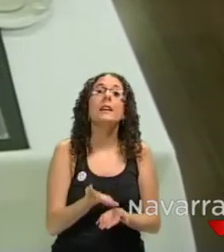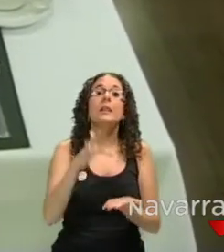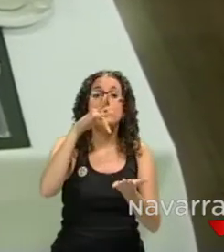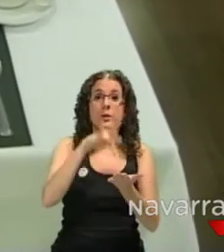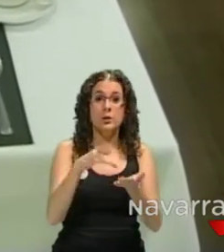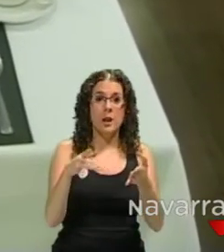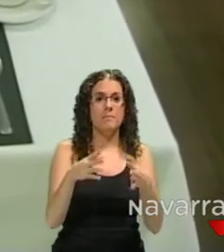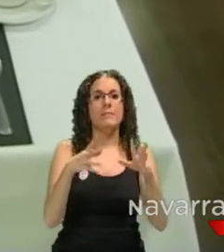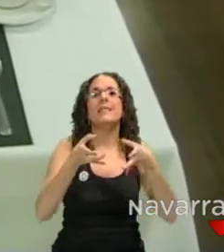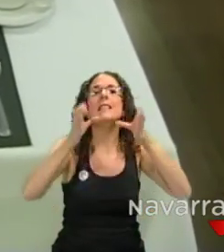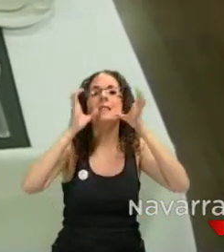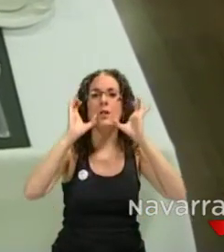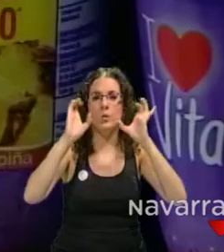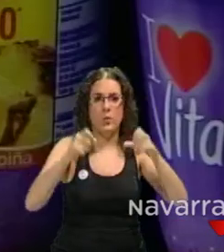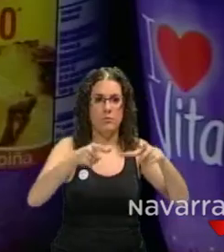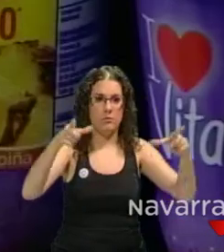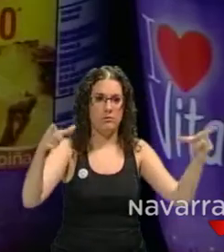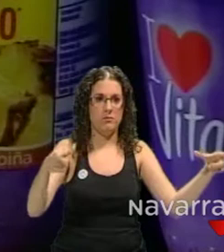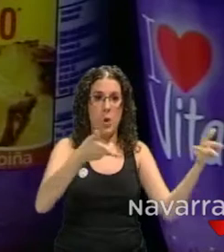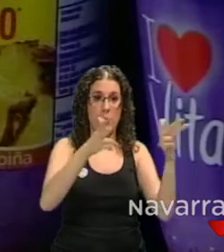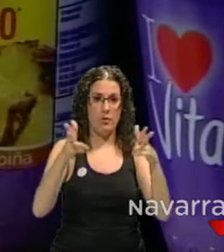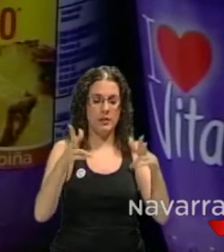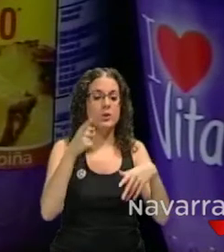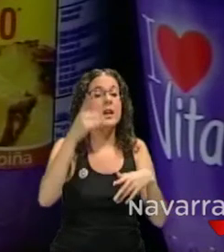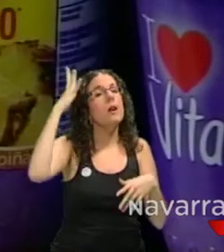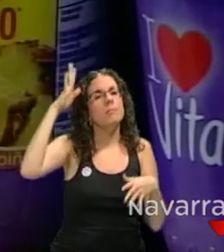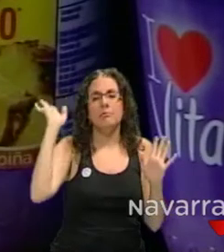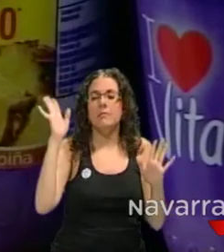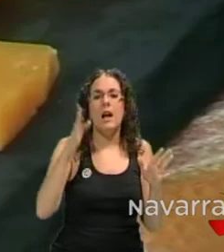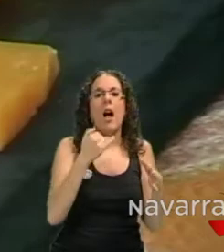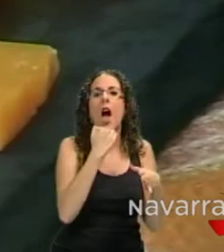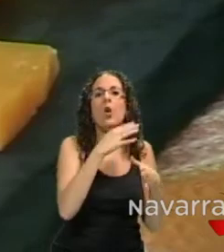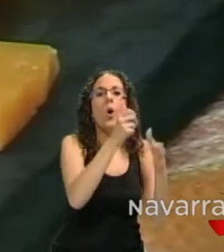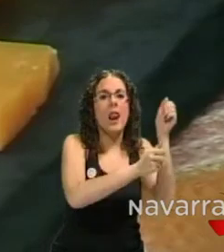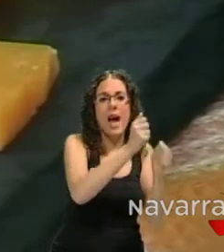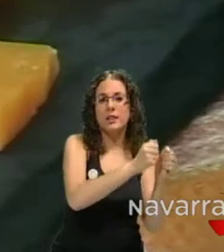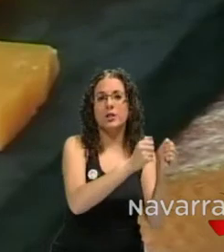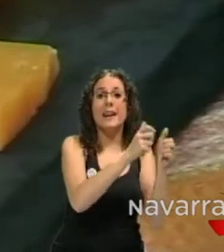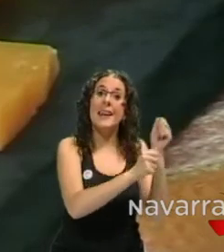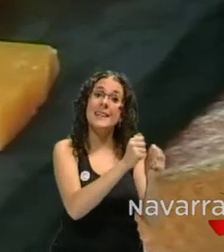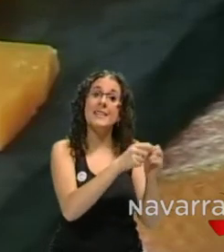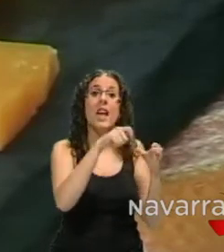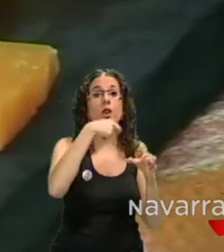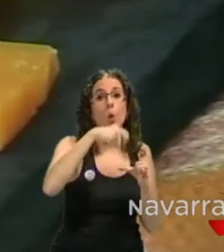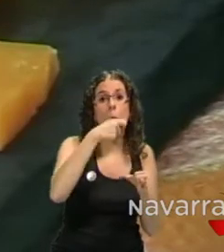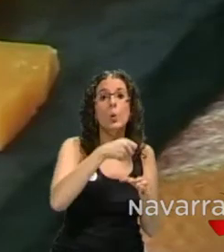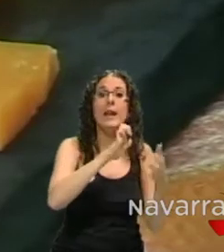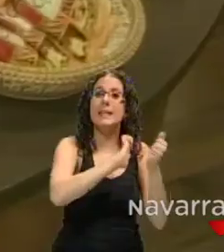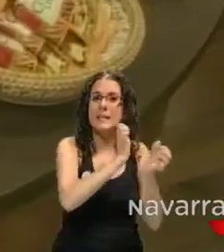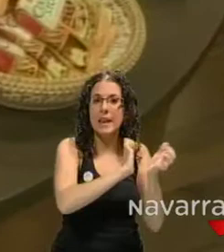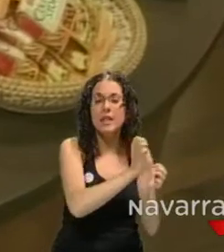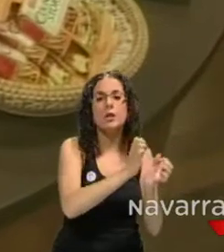desayuno, imaginemos que tenemos lácteos, leche, yogures, queso,